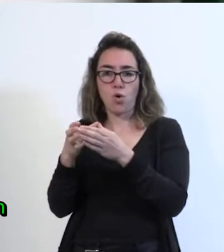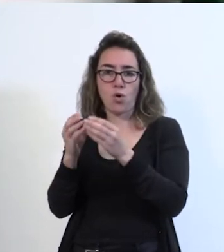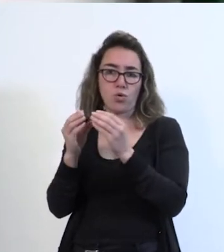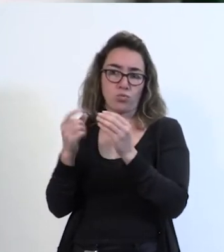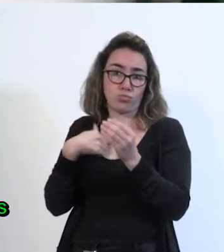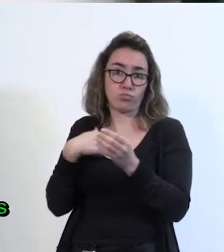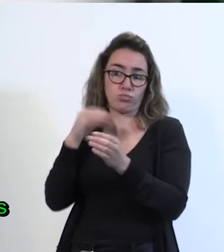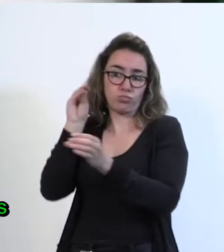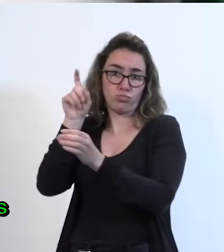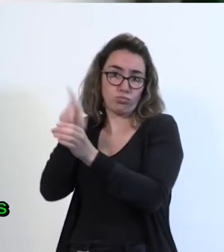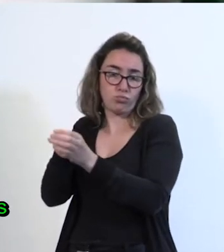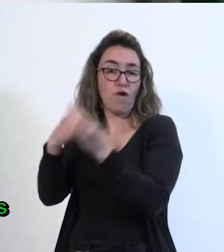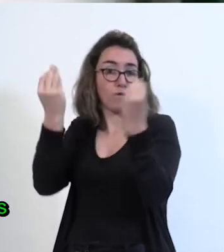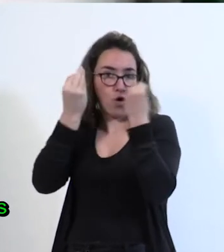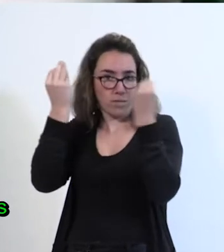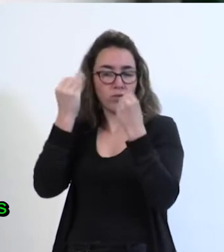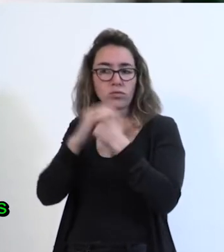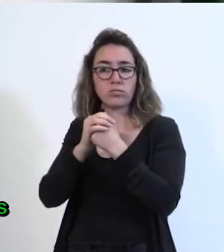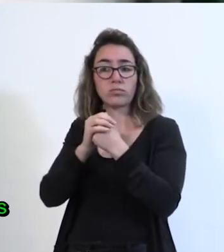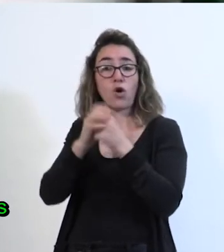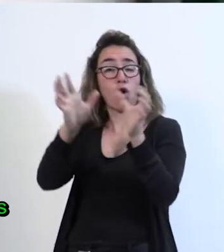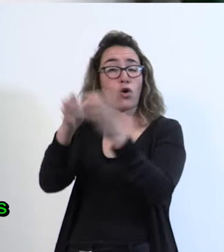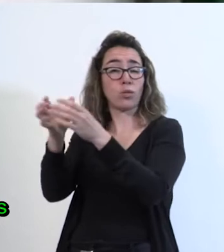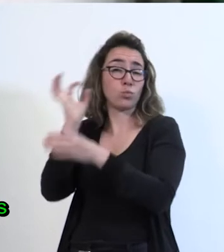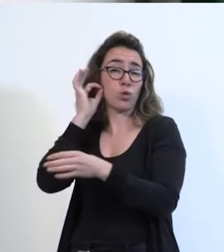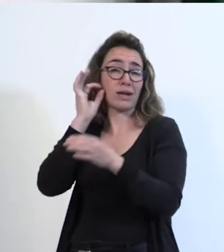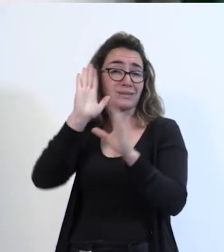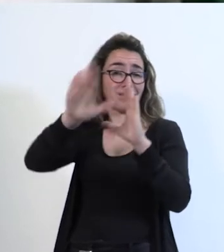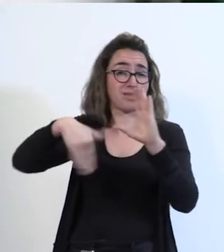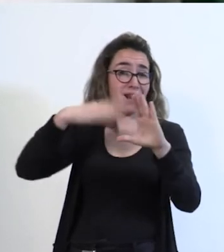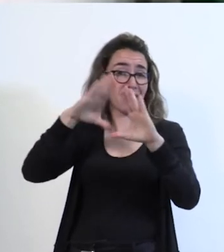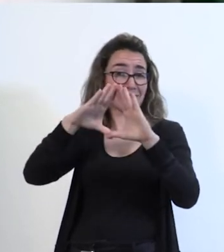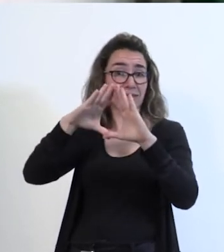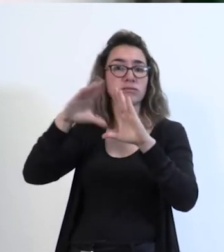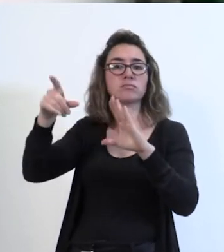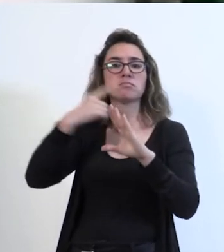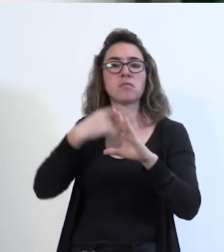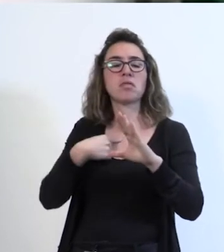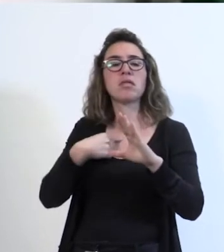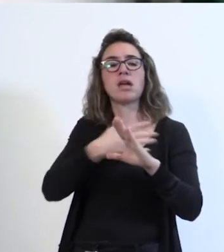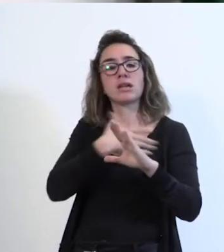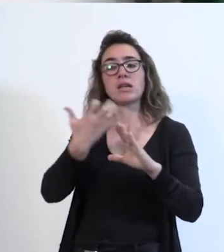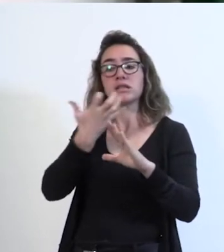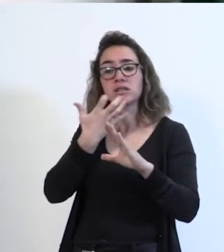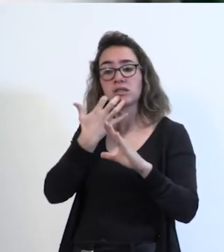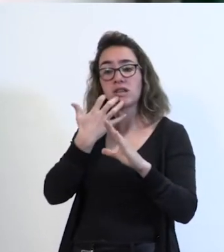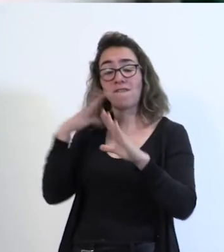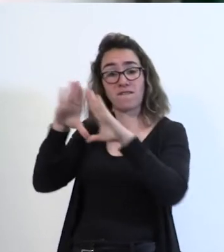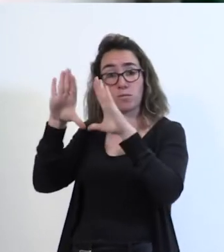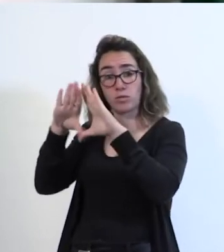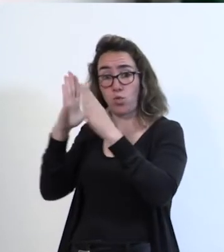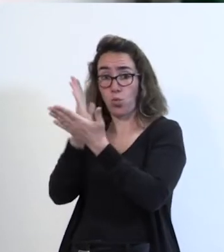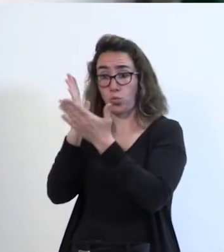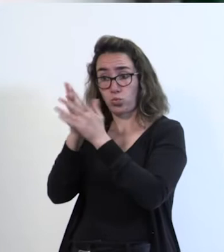trabajo, me plantearon las organizaciones de mujeres trans que si les dábamos un curso sobre